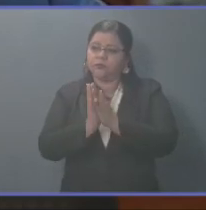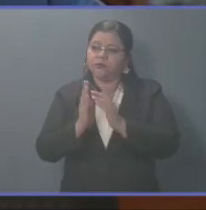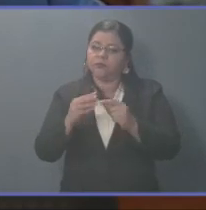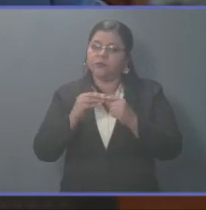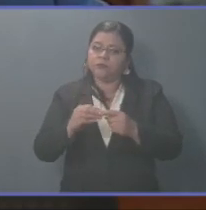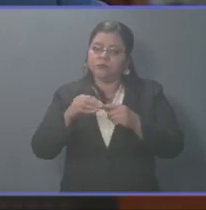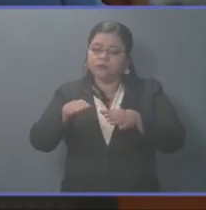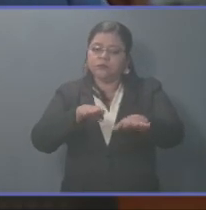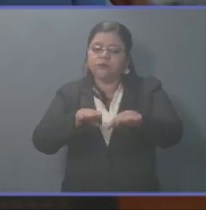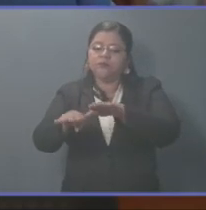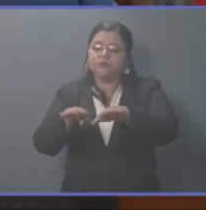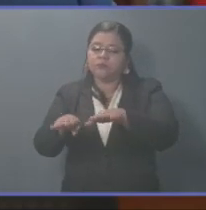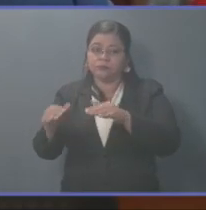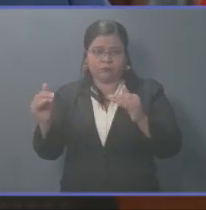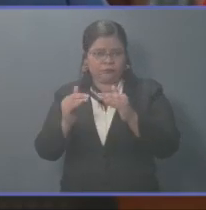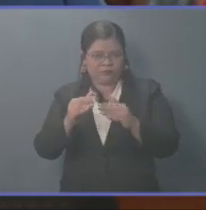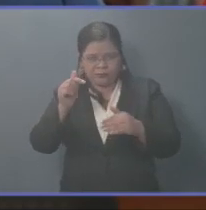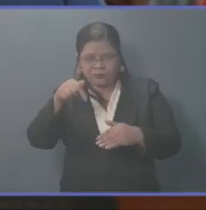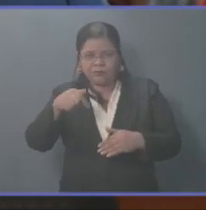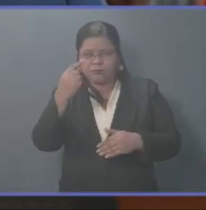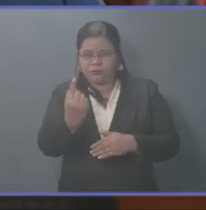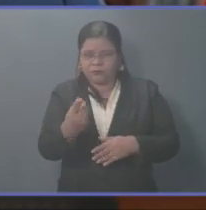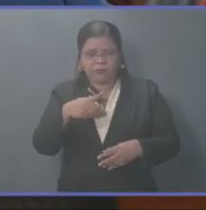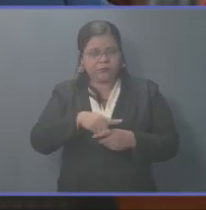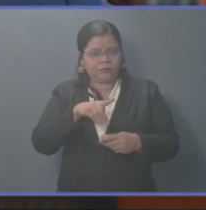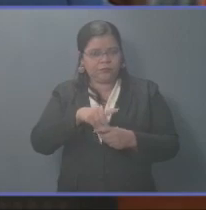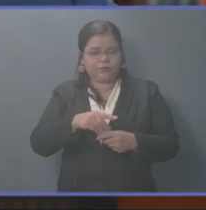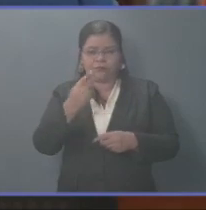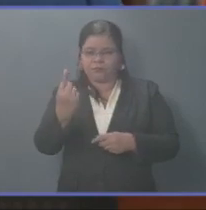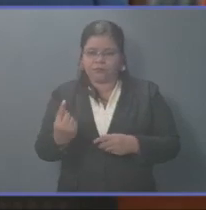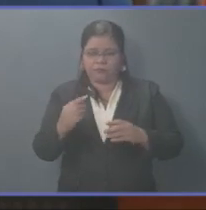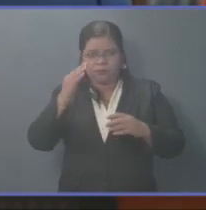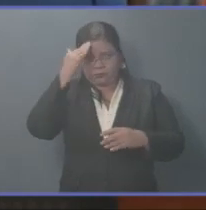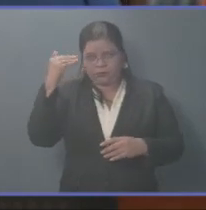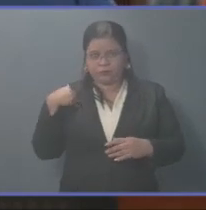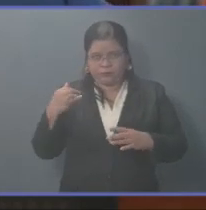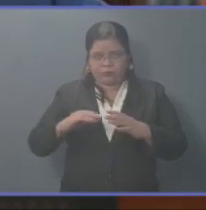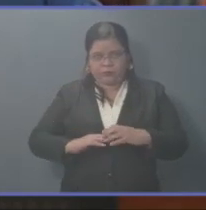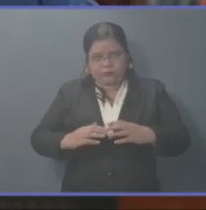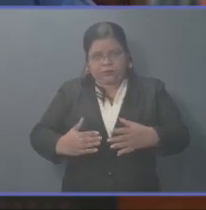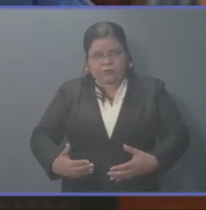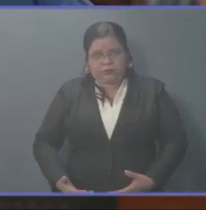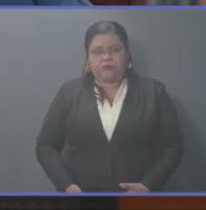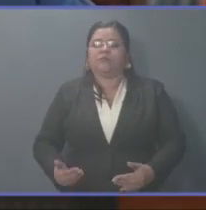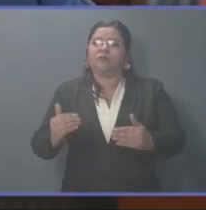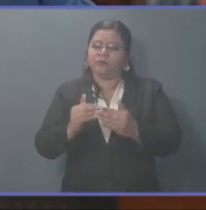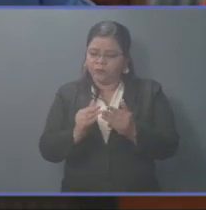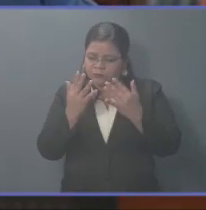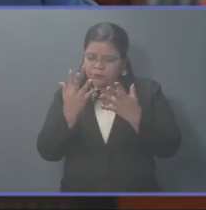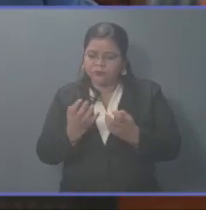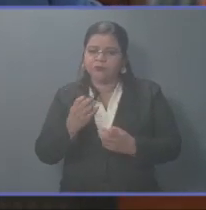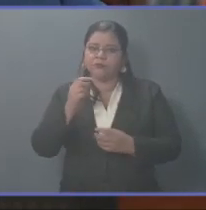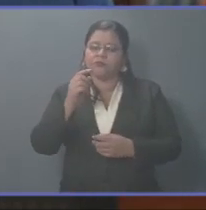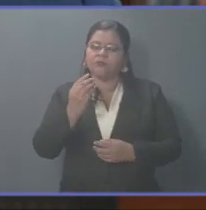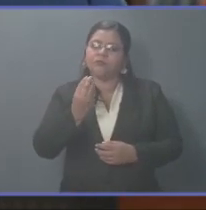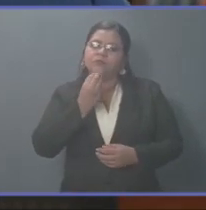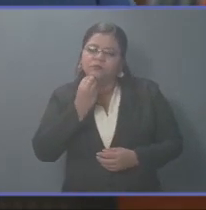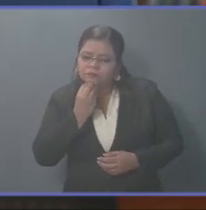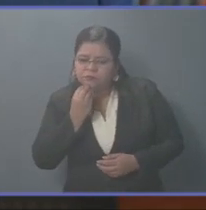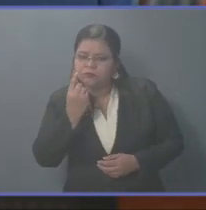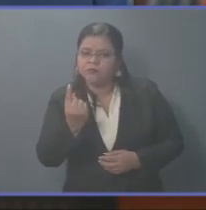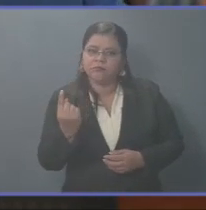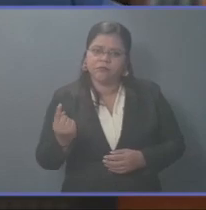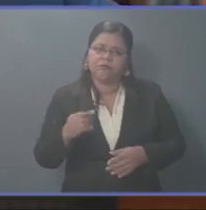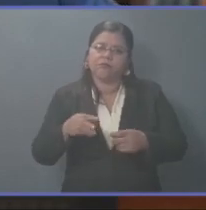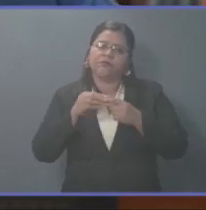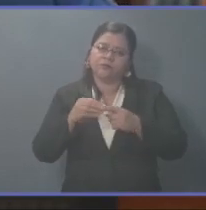también especiales, así como para personas con discapacidad y mujeres embarazadas, también que se incluya los adultos mayores.